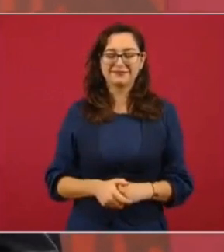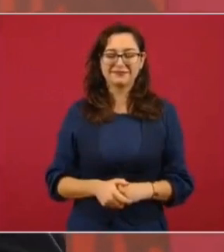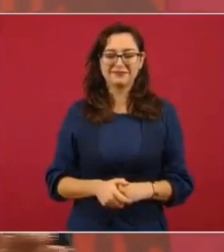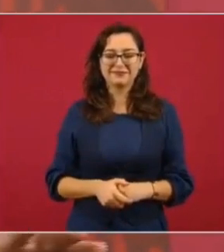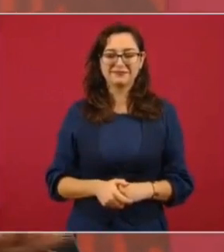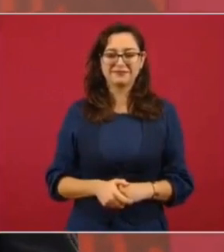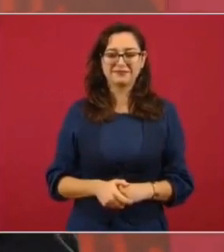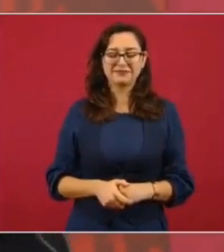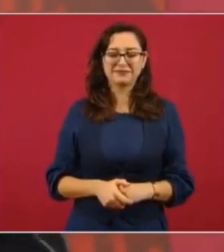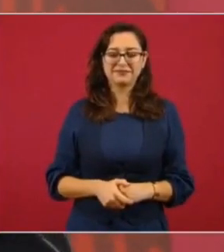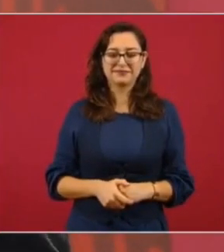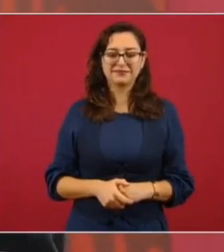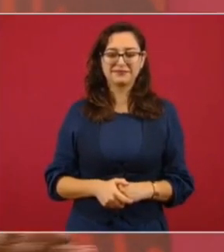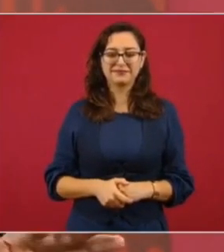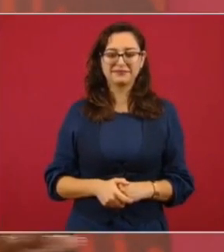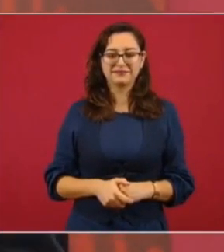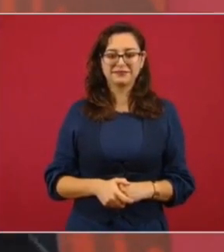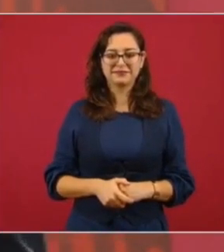Entonces,